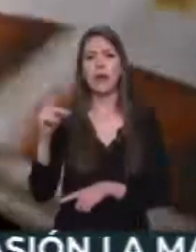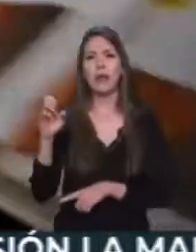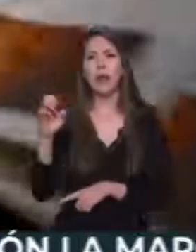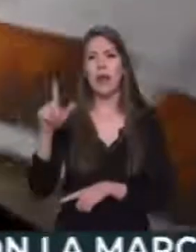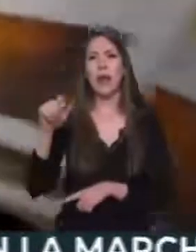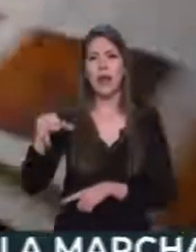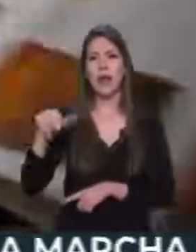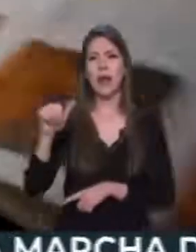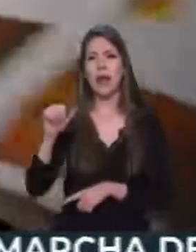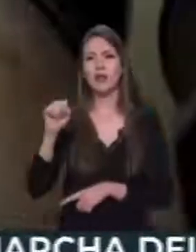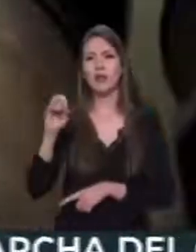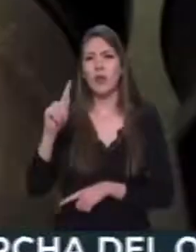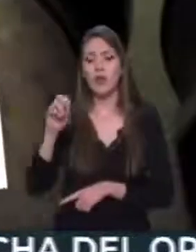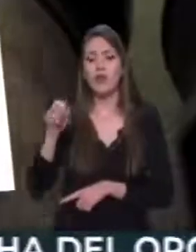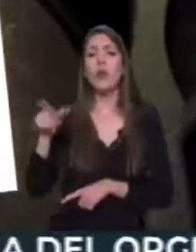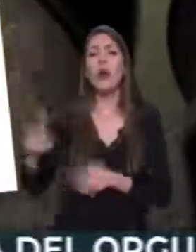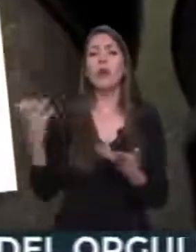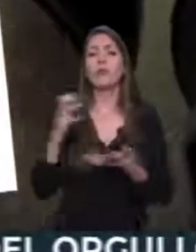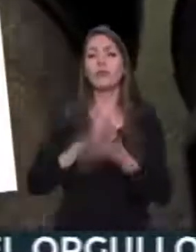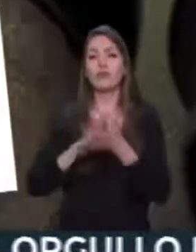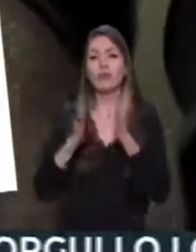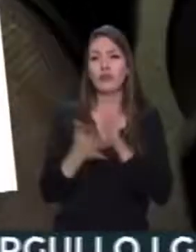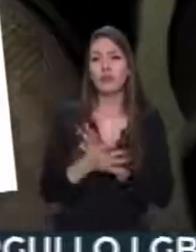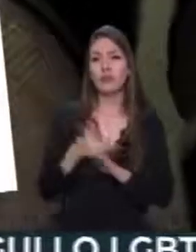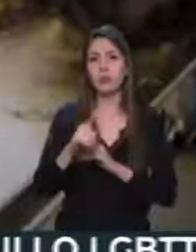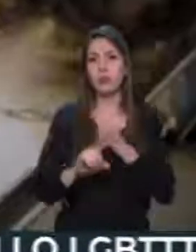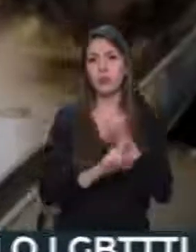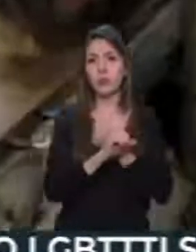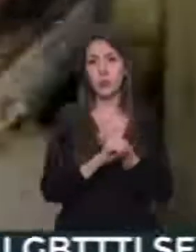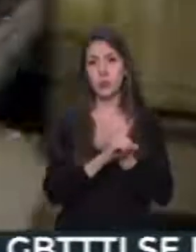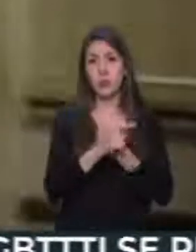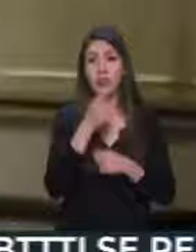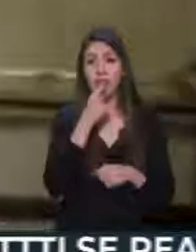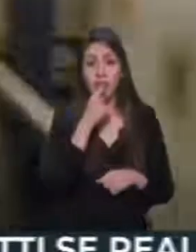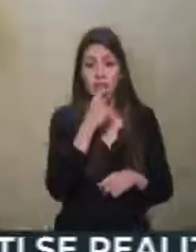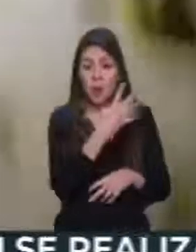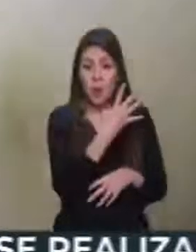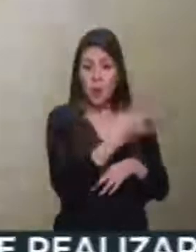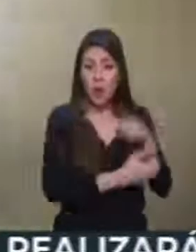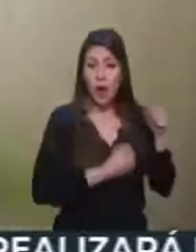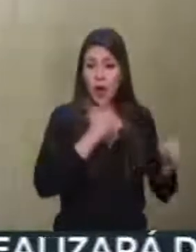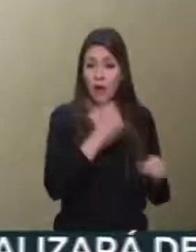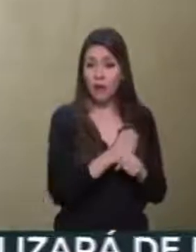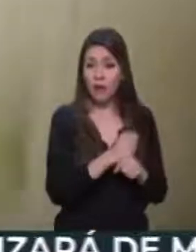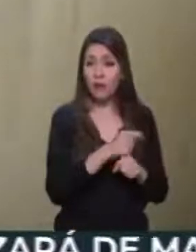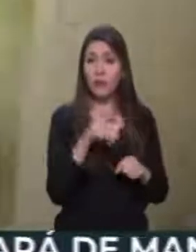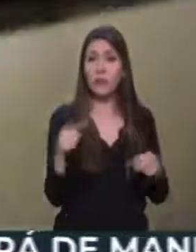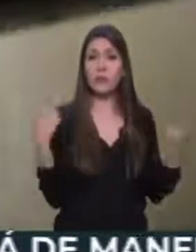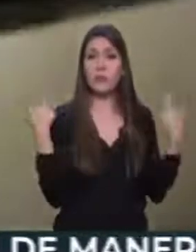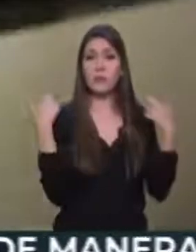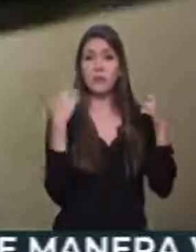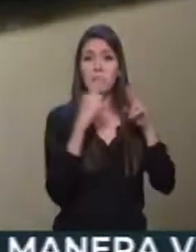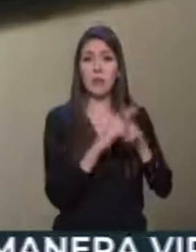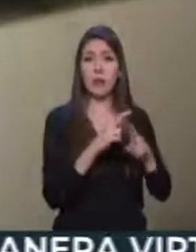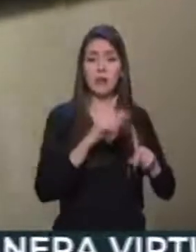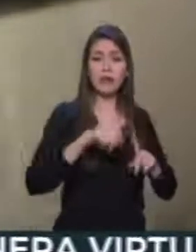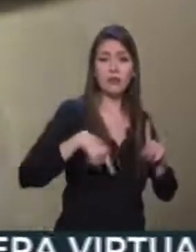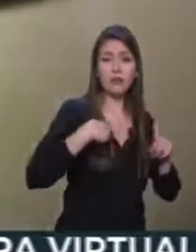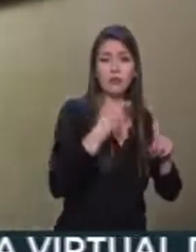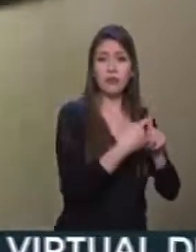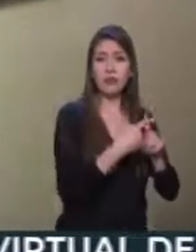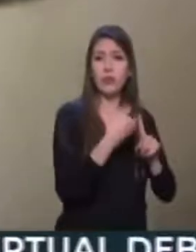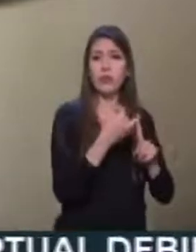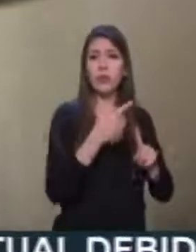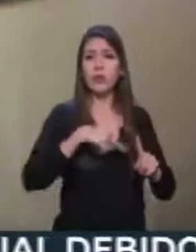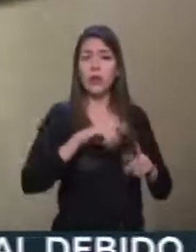como cómplice de los hechos, un niño de 4 años abusado por un profesor y por el esposo de la dueña de la escuela. Para